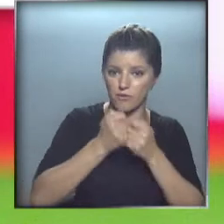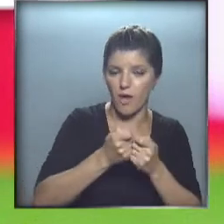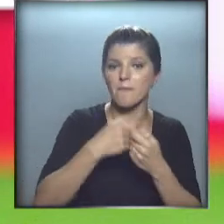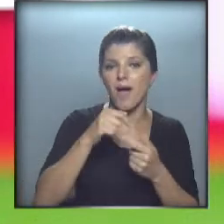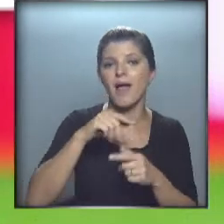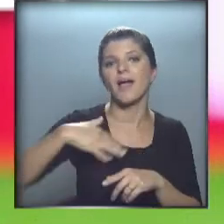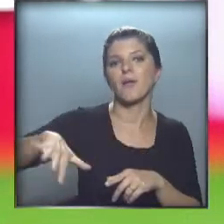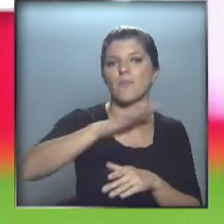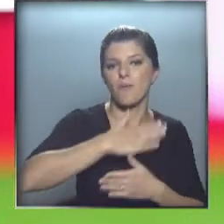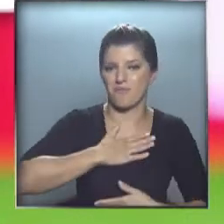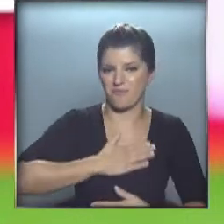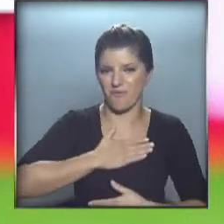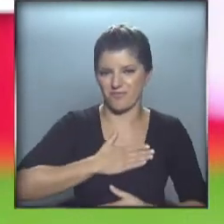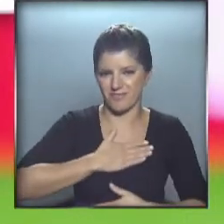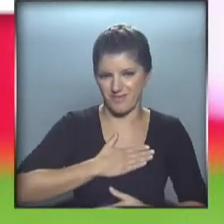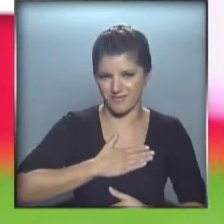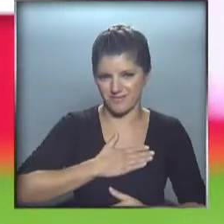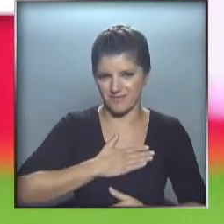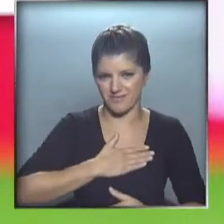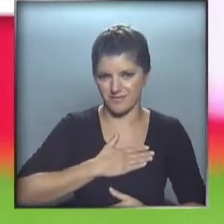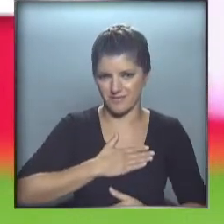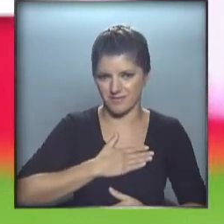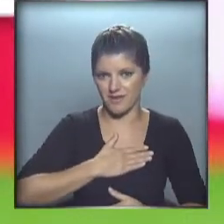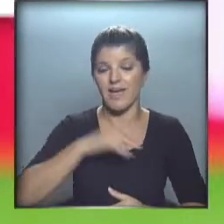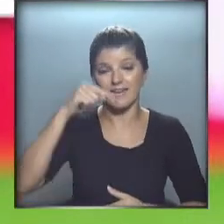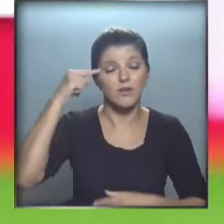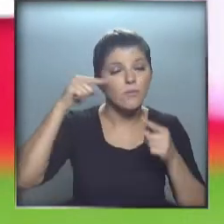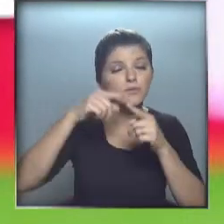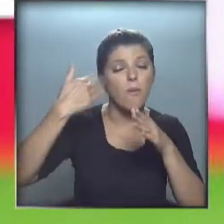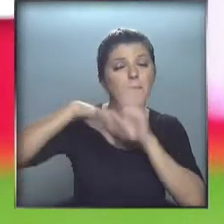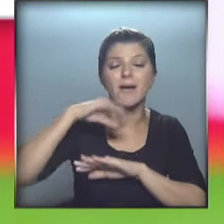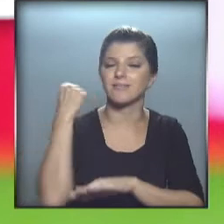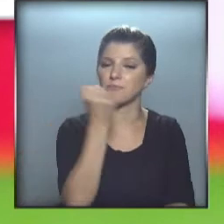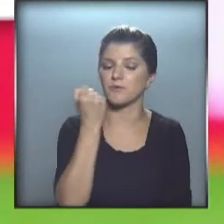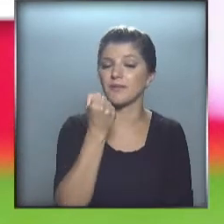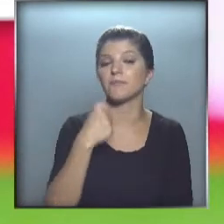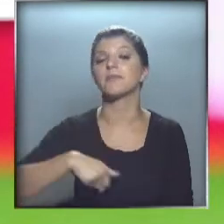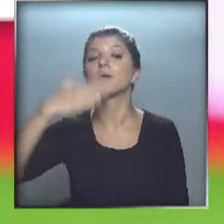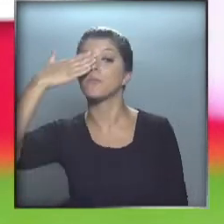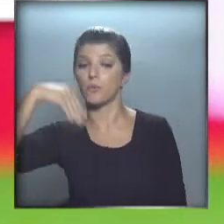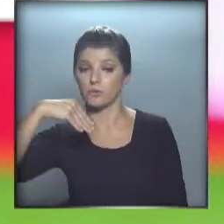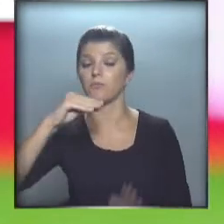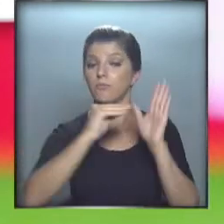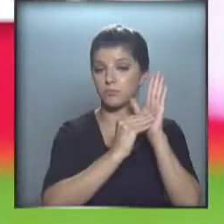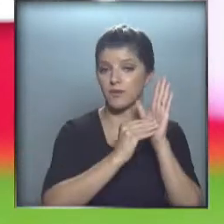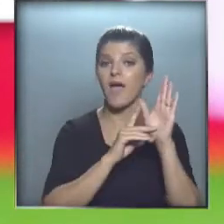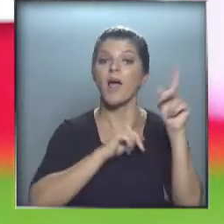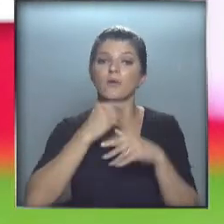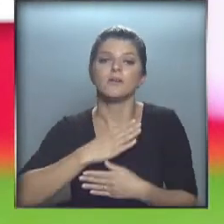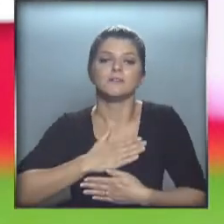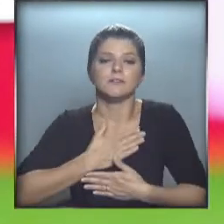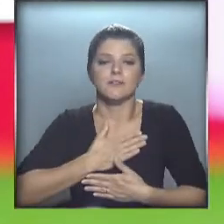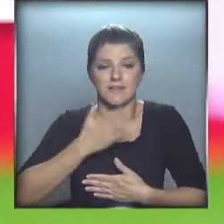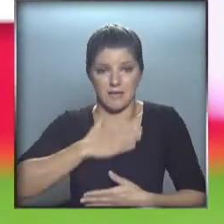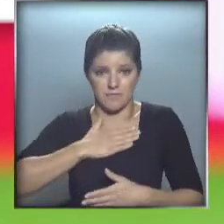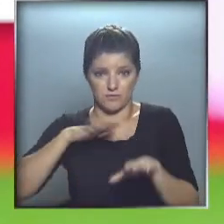alegría al pueblo, ya que ese es el objetivo más importante. Por último, escribió, para los que se ilusionan que mi ciclo